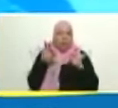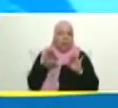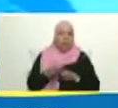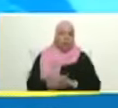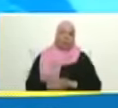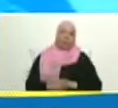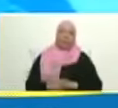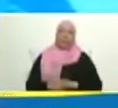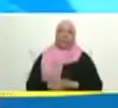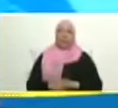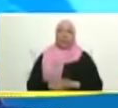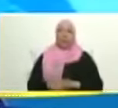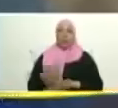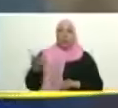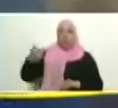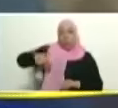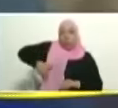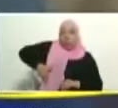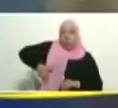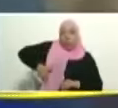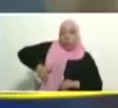¿Ah? Ella llevaba un 38 aquí.